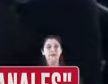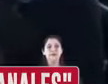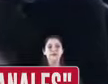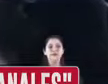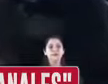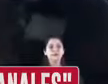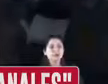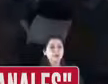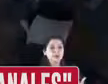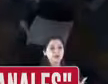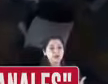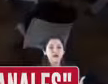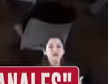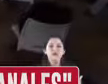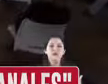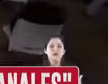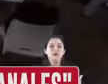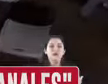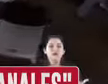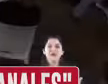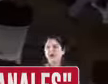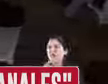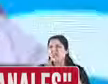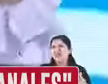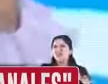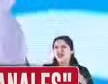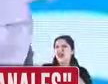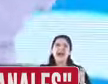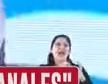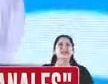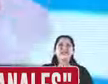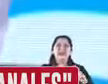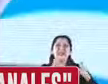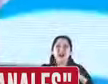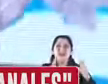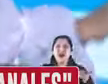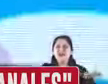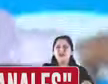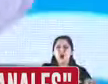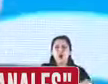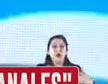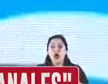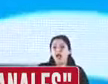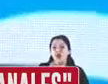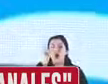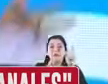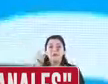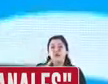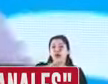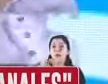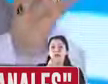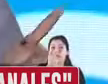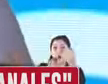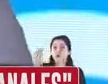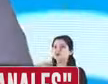dicen que que no hay debate y entonces terminan criticando a todos los políticos y las políticas porque